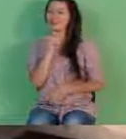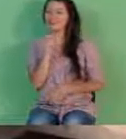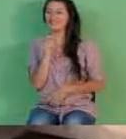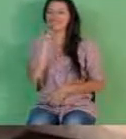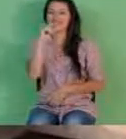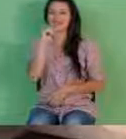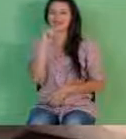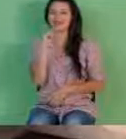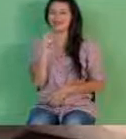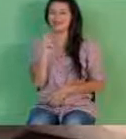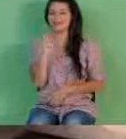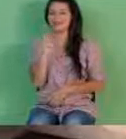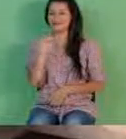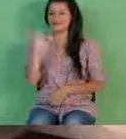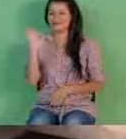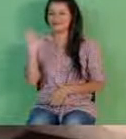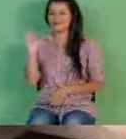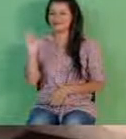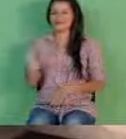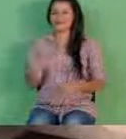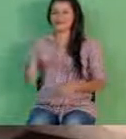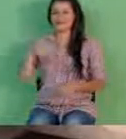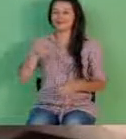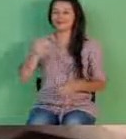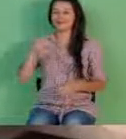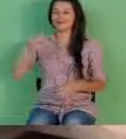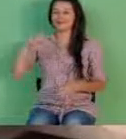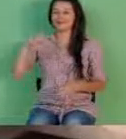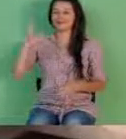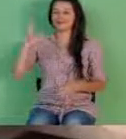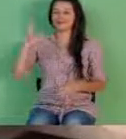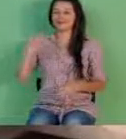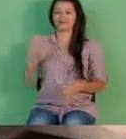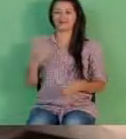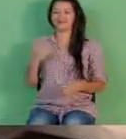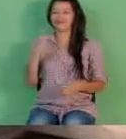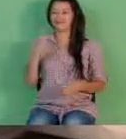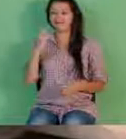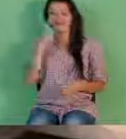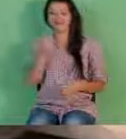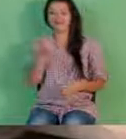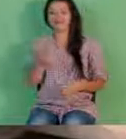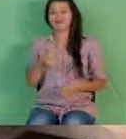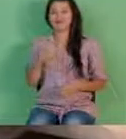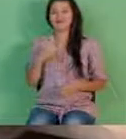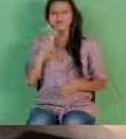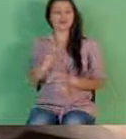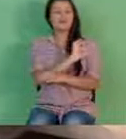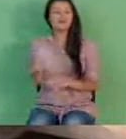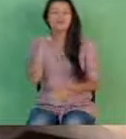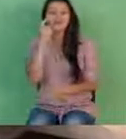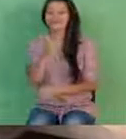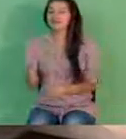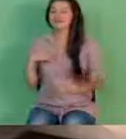ayer Pamela muy buenos días doctora cómo está Hola buenos días yo ni siquiera lo he visto Javier